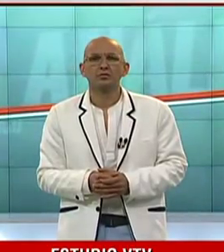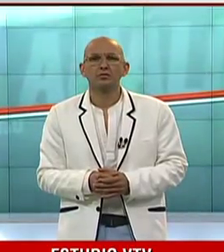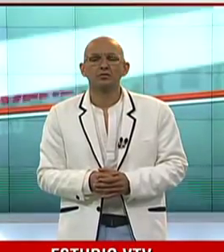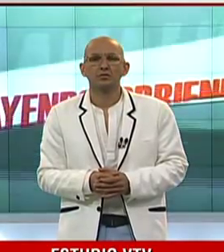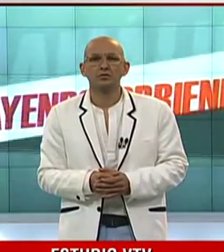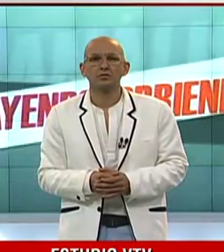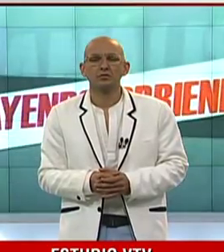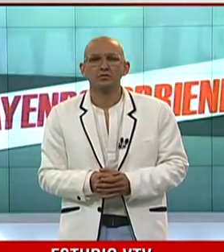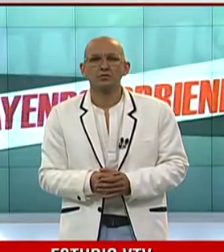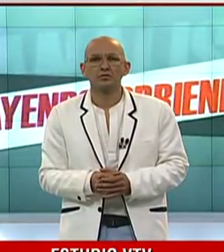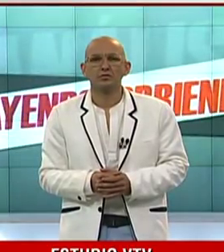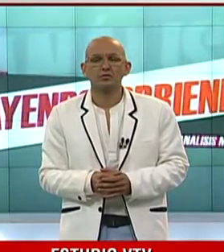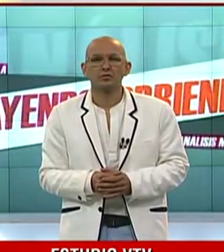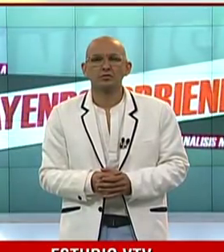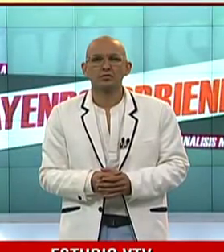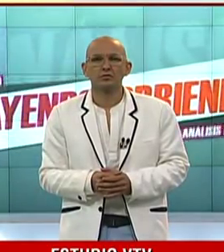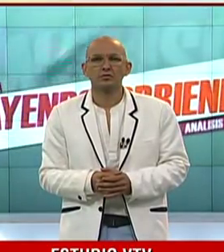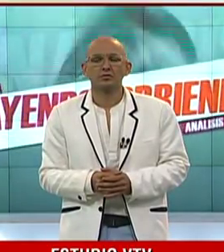a